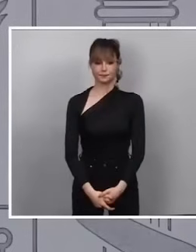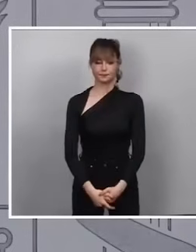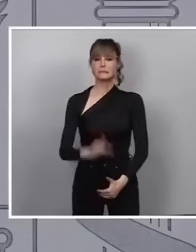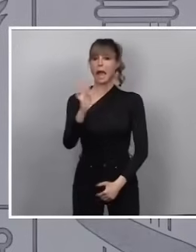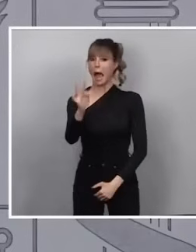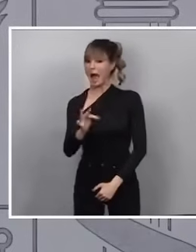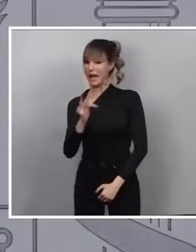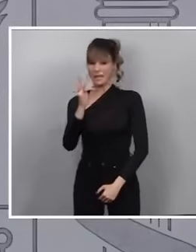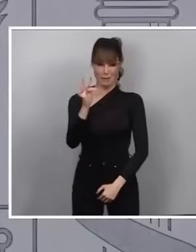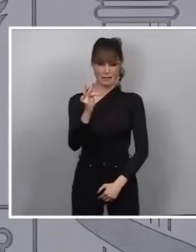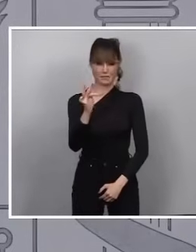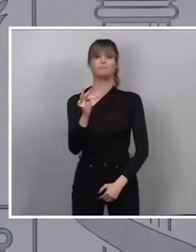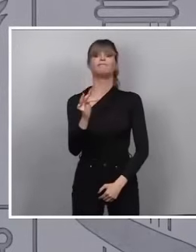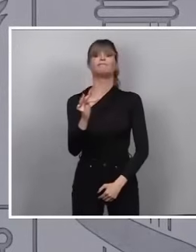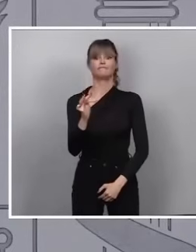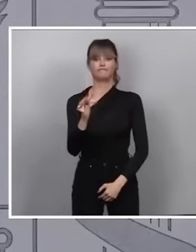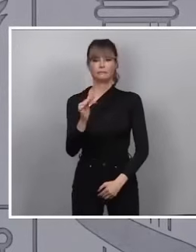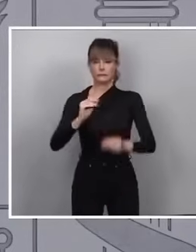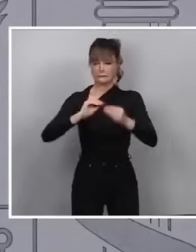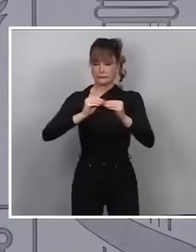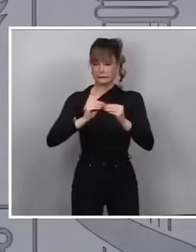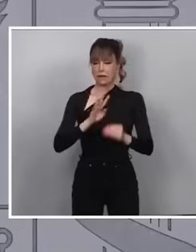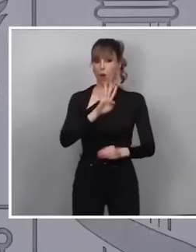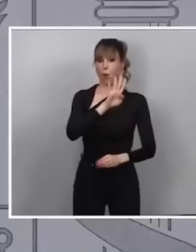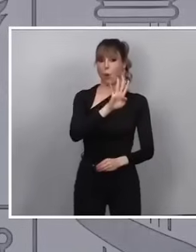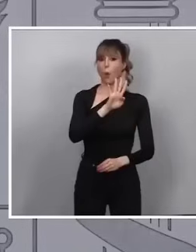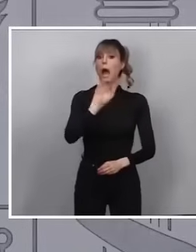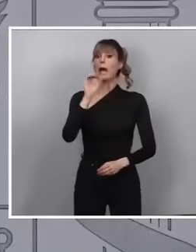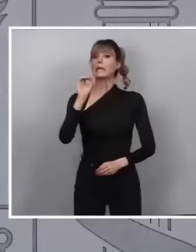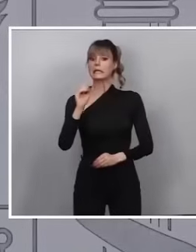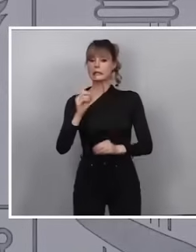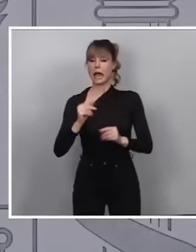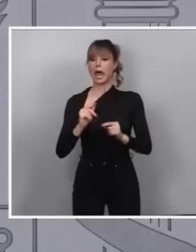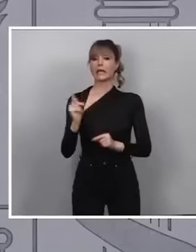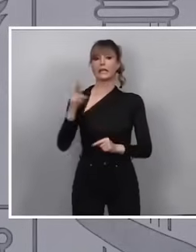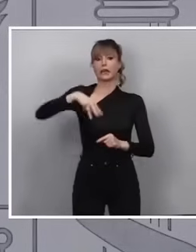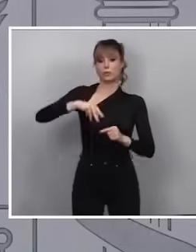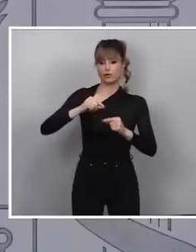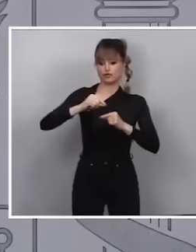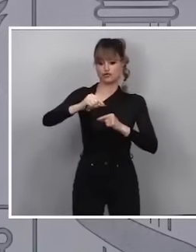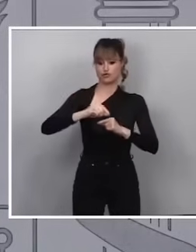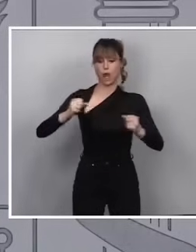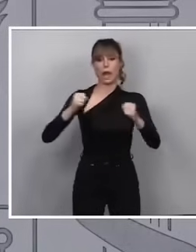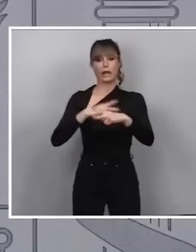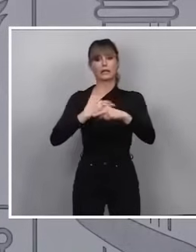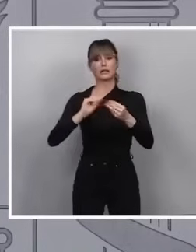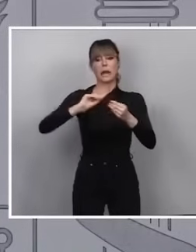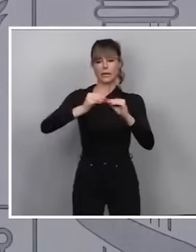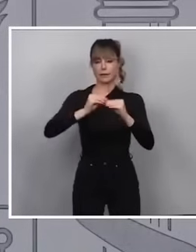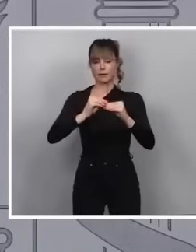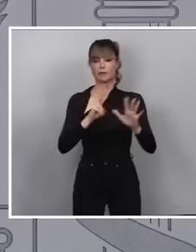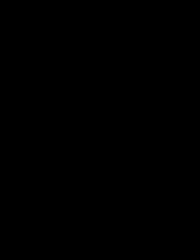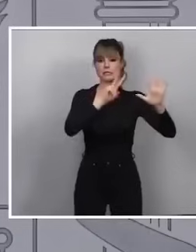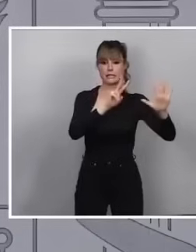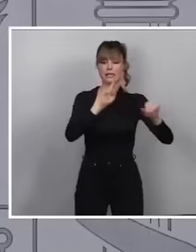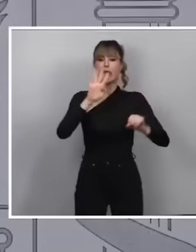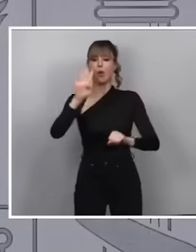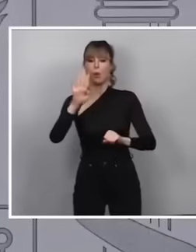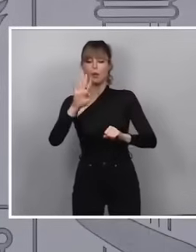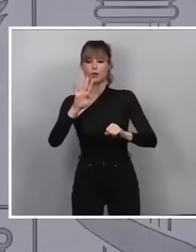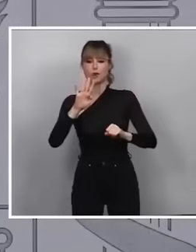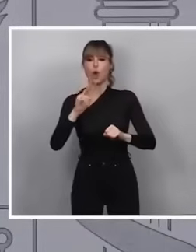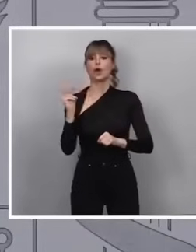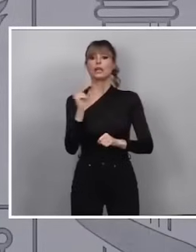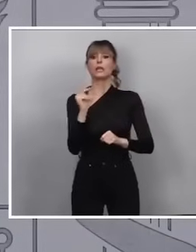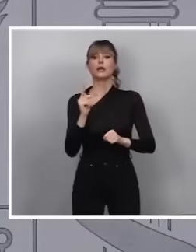y además se han podido reparar 40 km de carreteras 74 km de